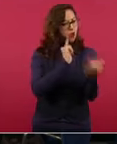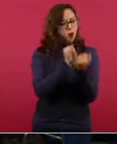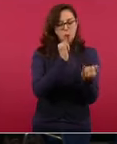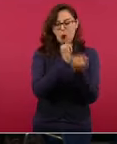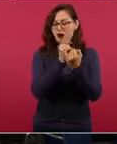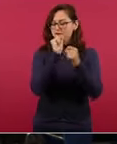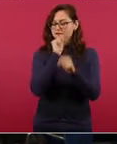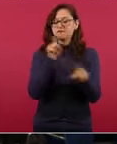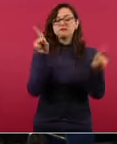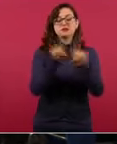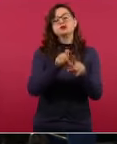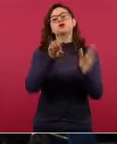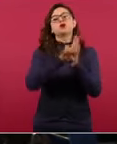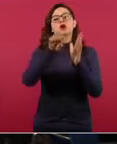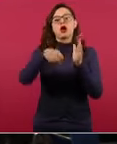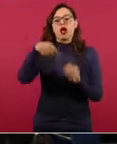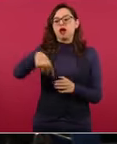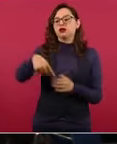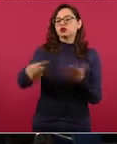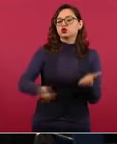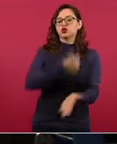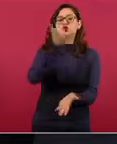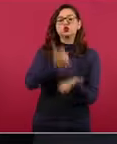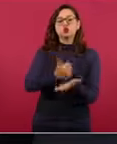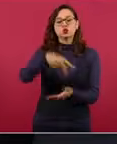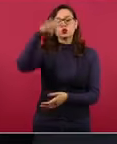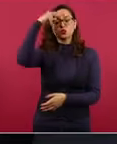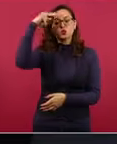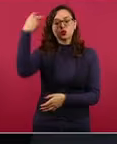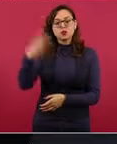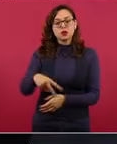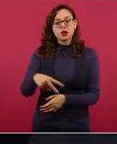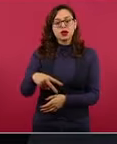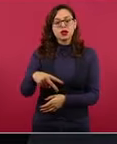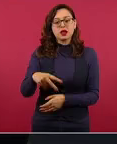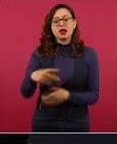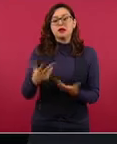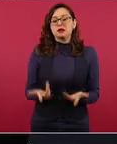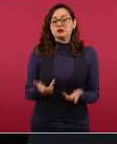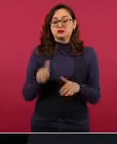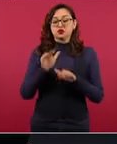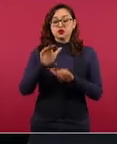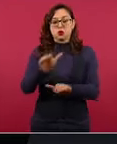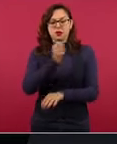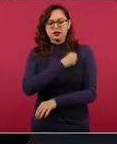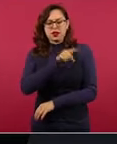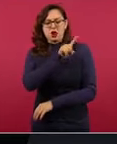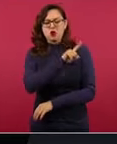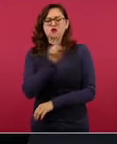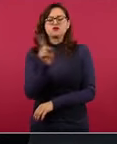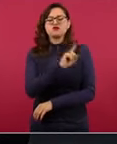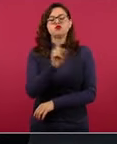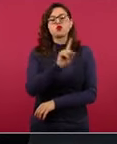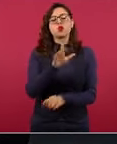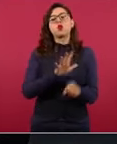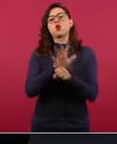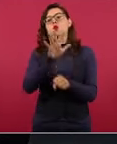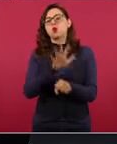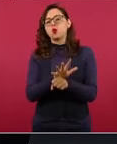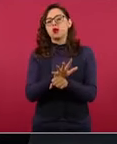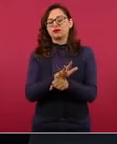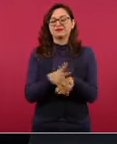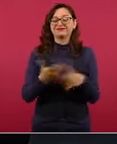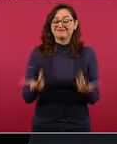de la ciudad de mexico y que no necesariamente es de materia de salud estamos hablando del sistema de